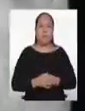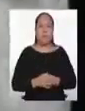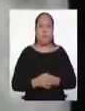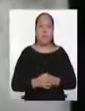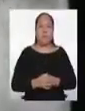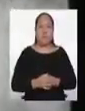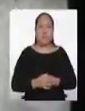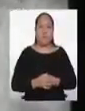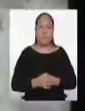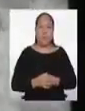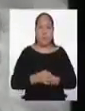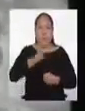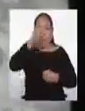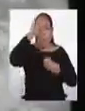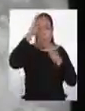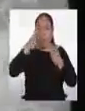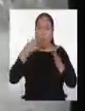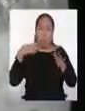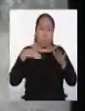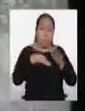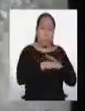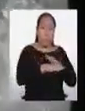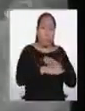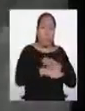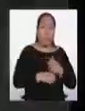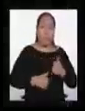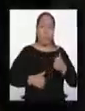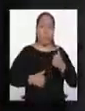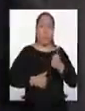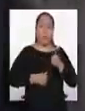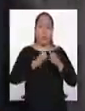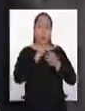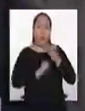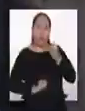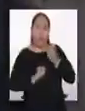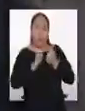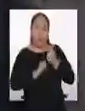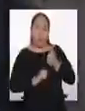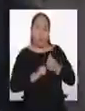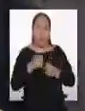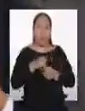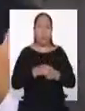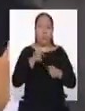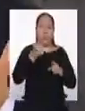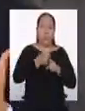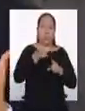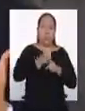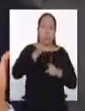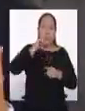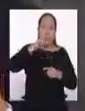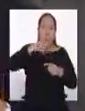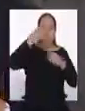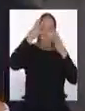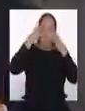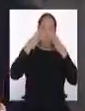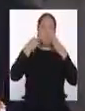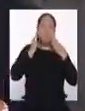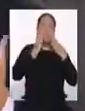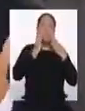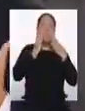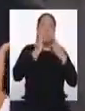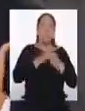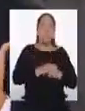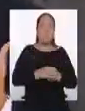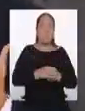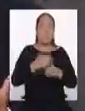Cuando las tropas peruanas atacan, gran parte de la tropa era del sur, eran indígenas, ¿no? Muy cetrinos,